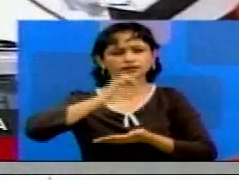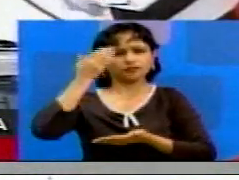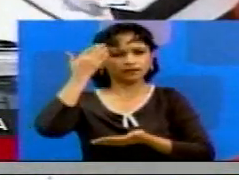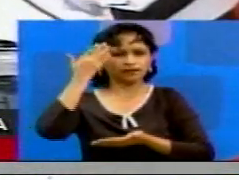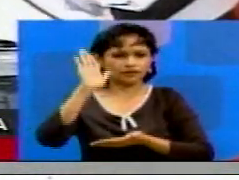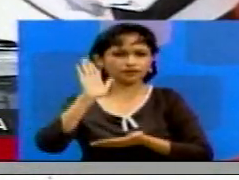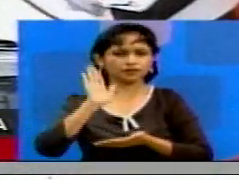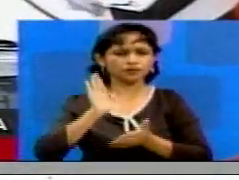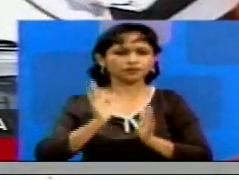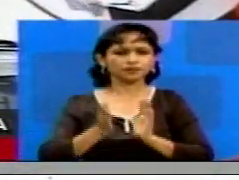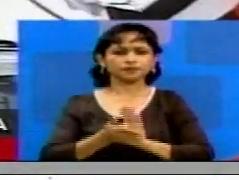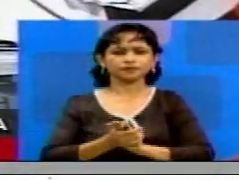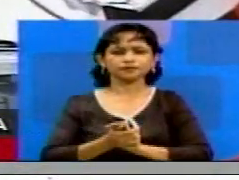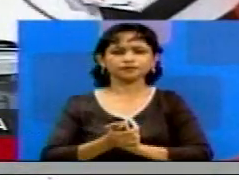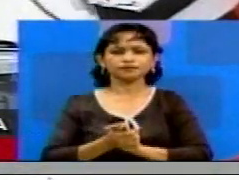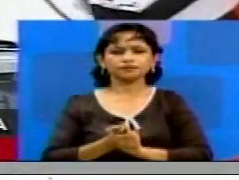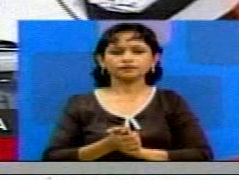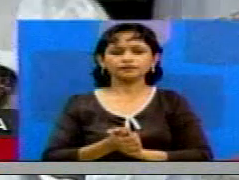pasó.